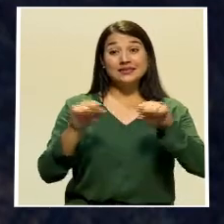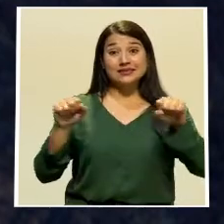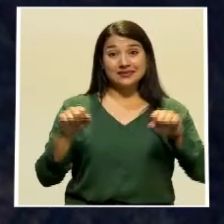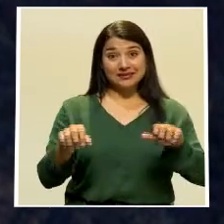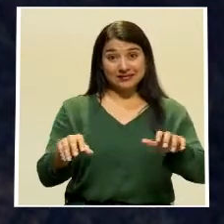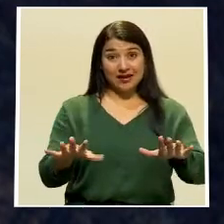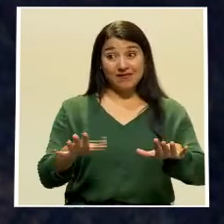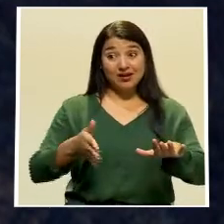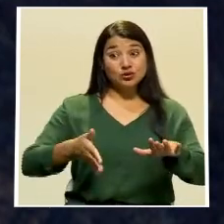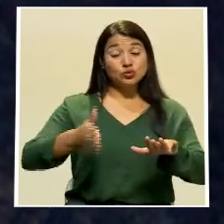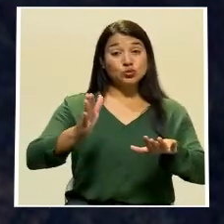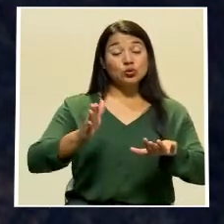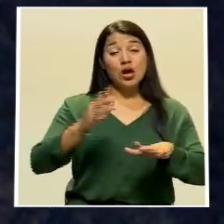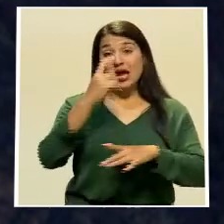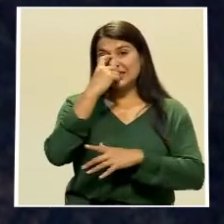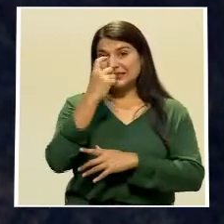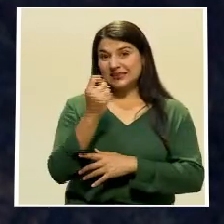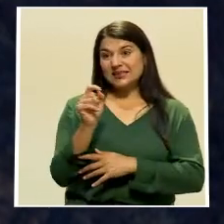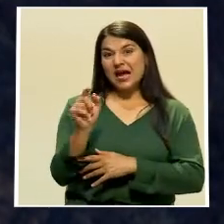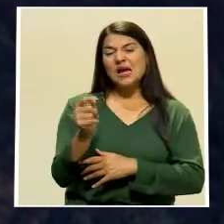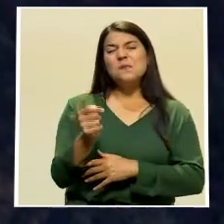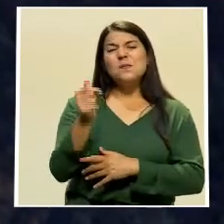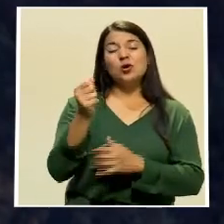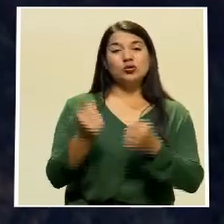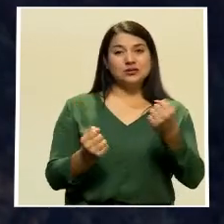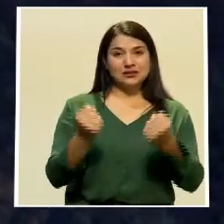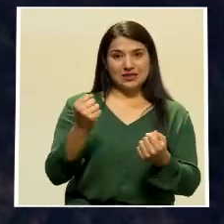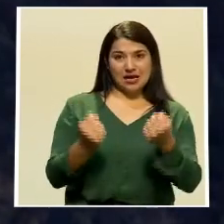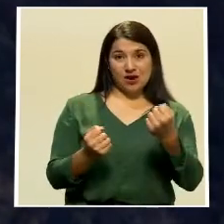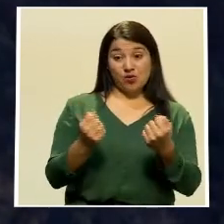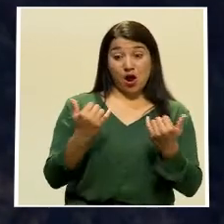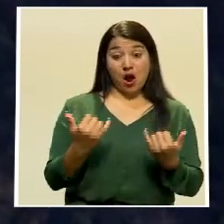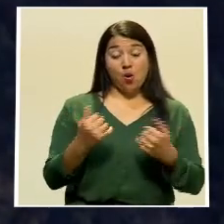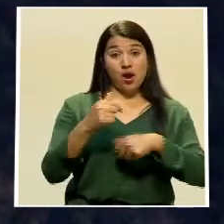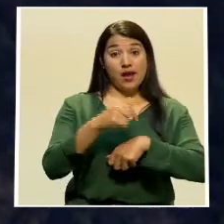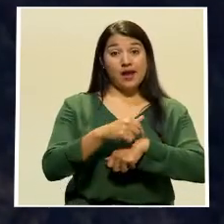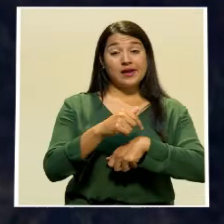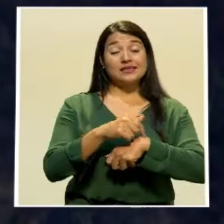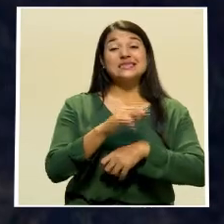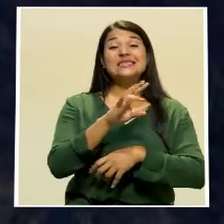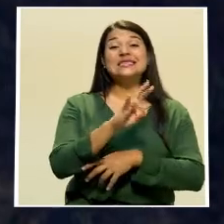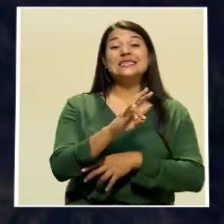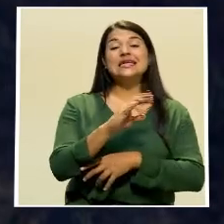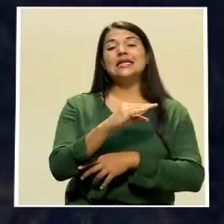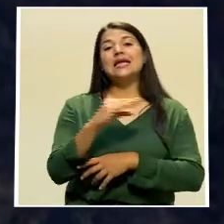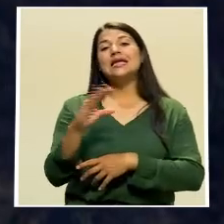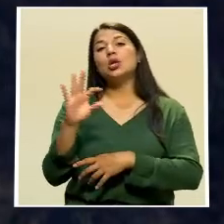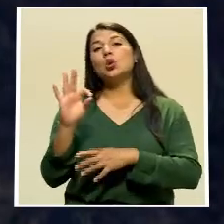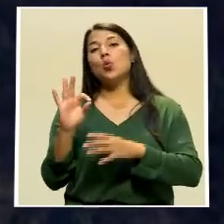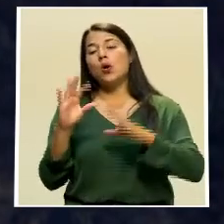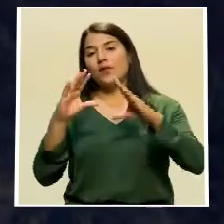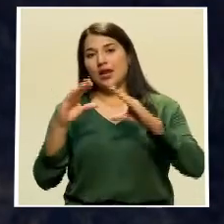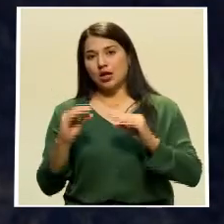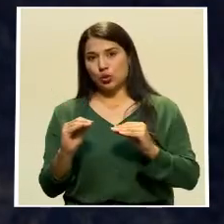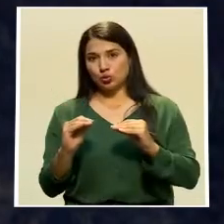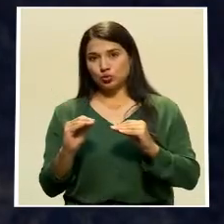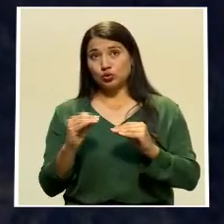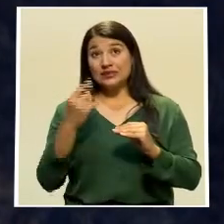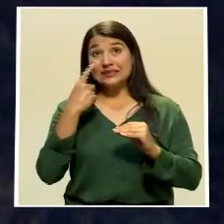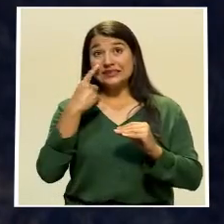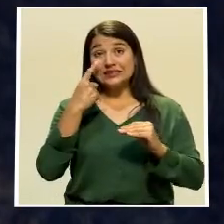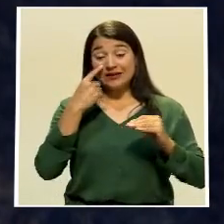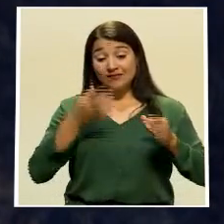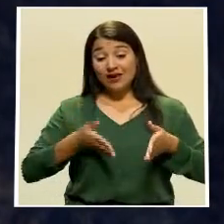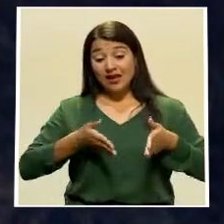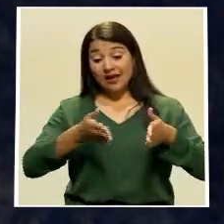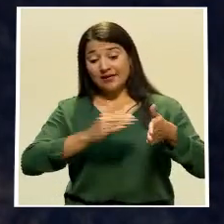rumbo a Escazú, donde hay muy pocos vehículos a las 7 de la noche con 9 minutos. La superficie de